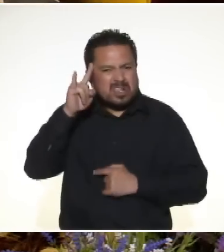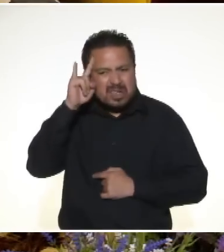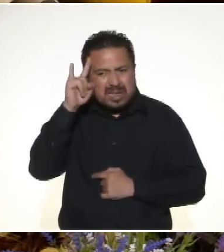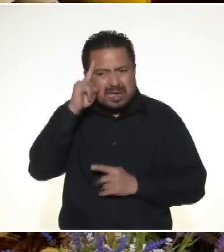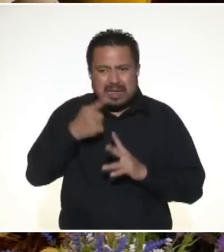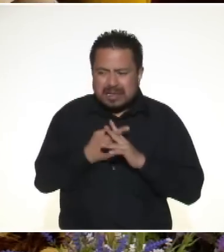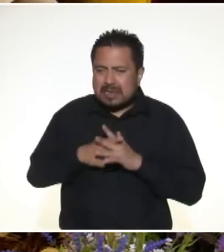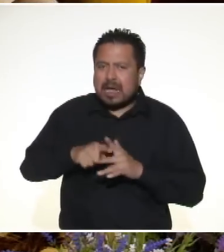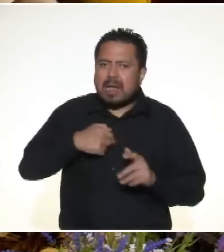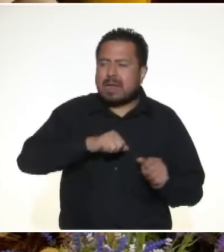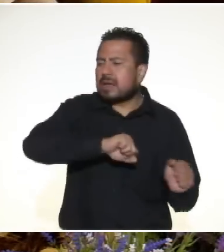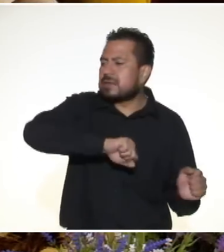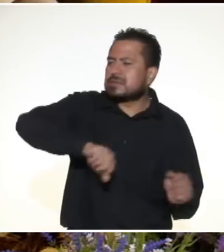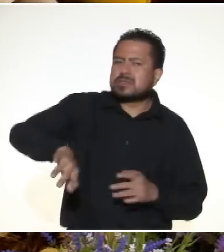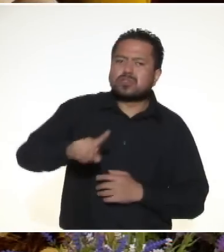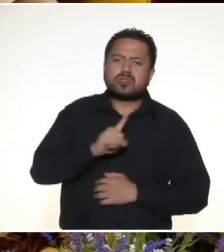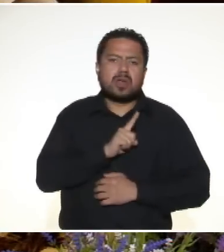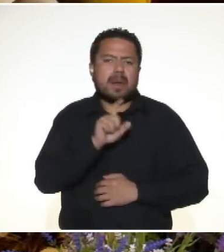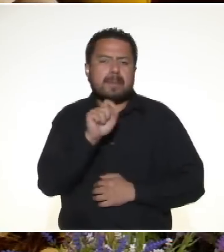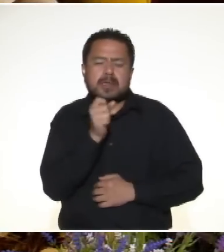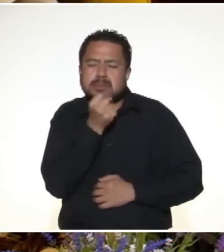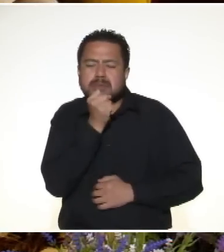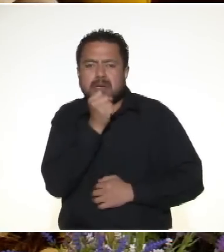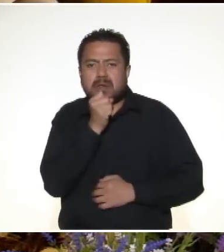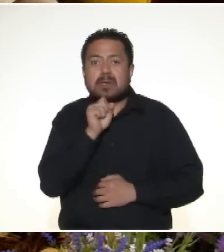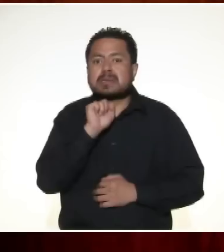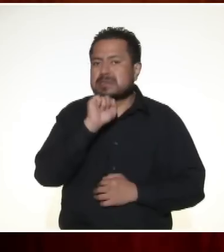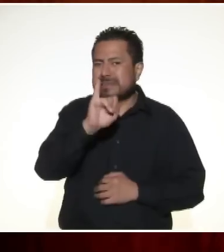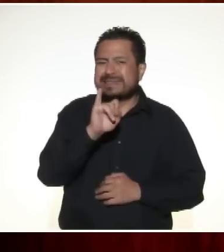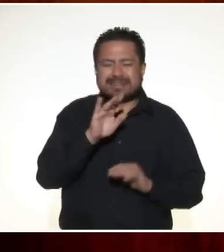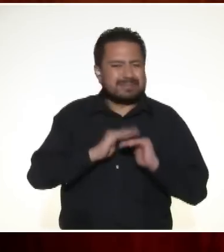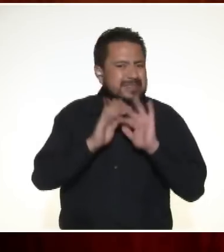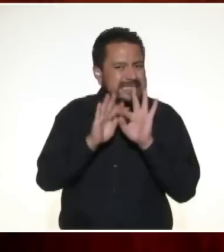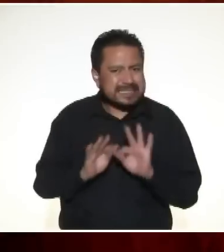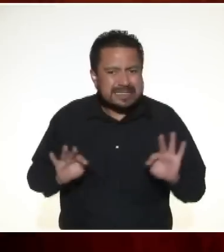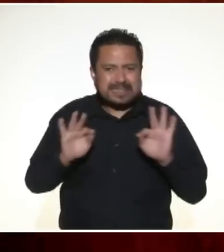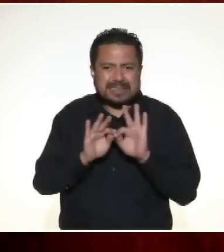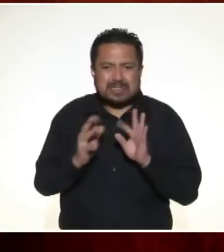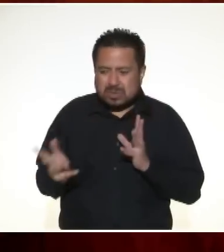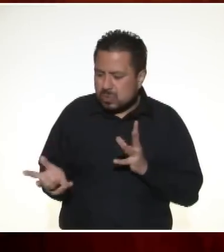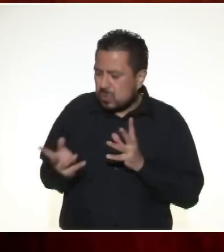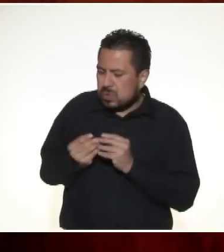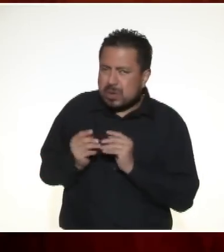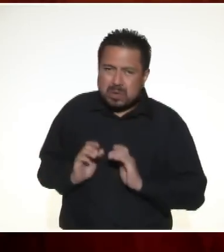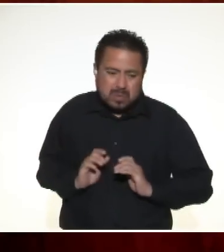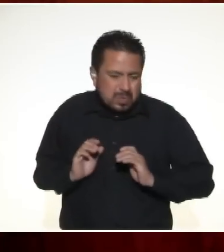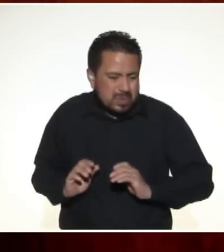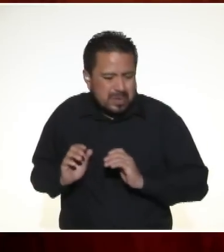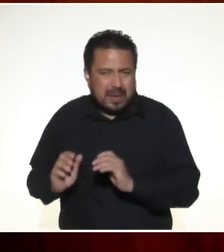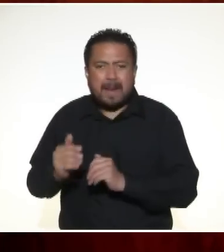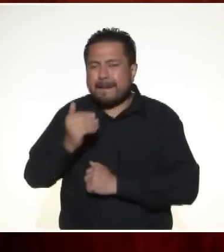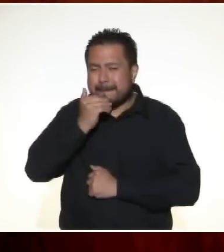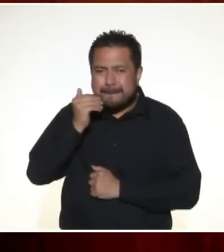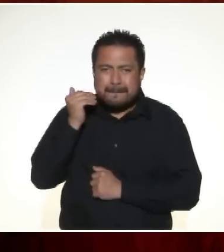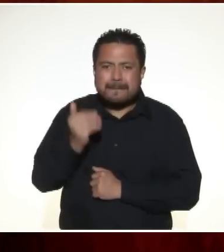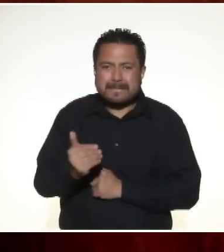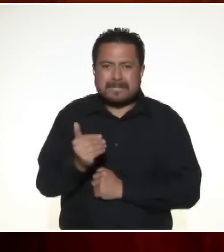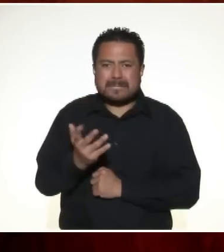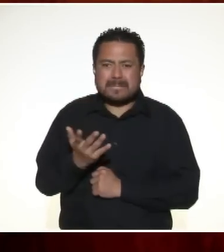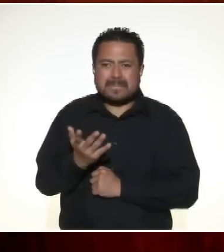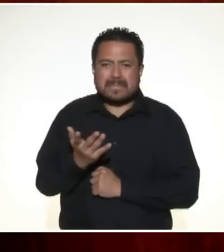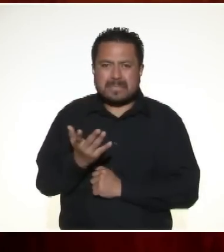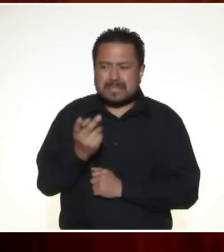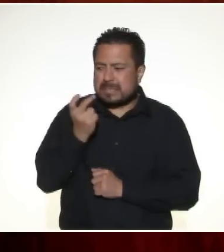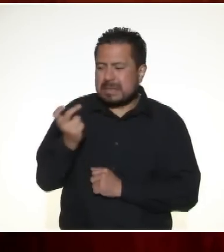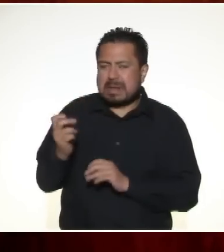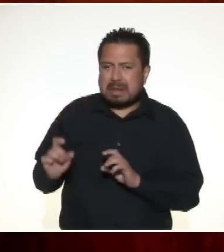lo dejé solo 20 segundos. Entonces sí es súper importante siempre estar justamente preparados y prevenir